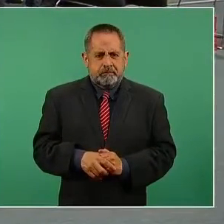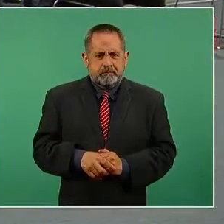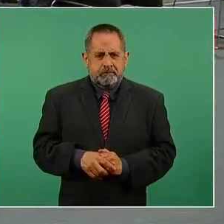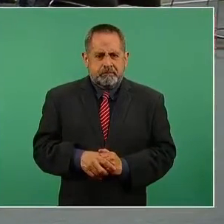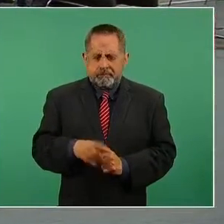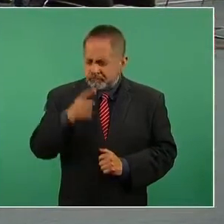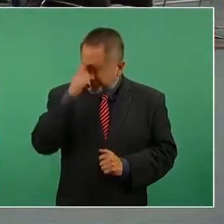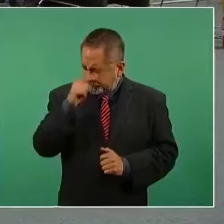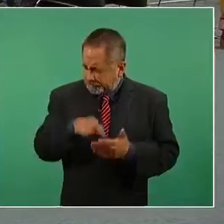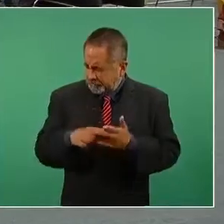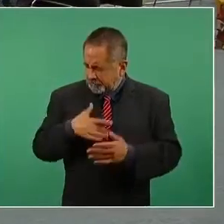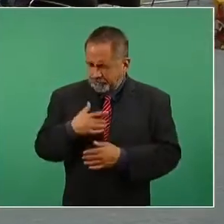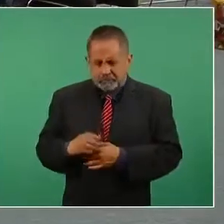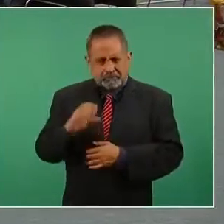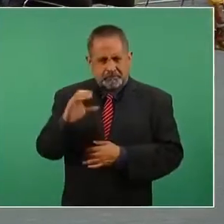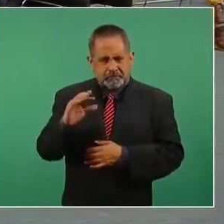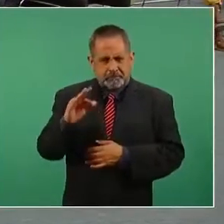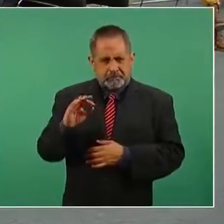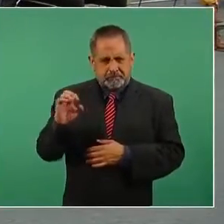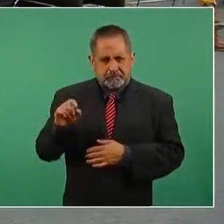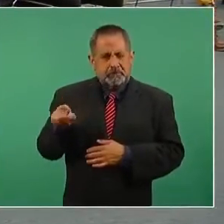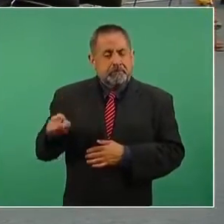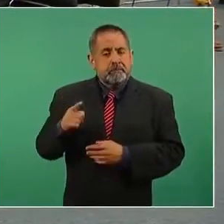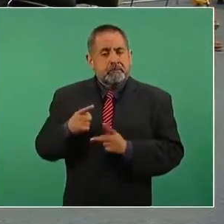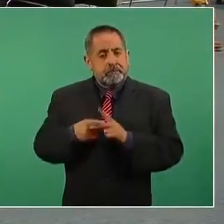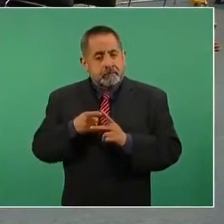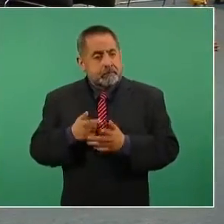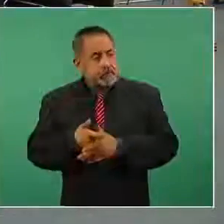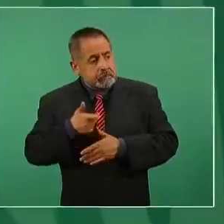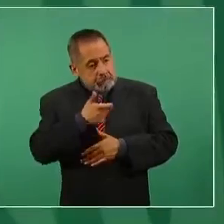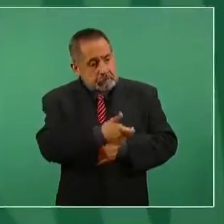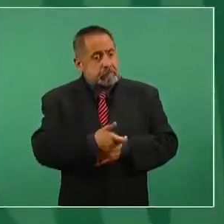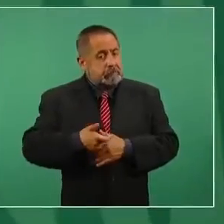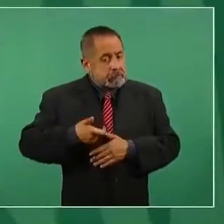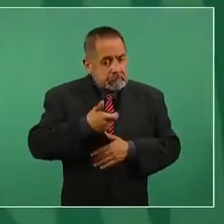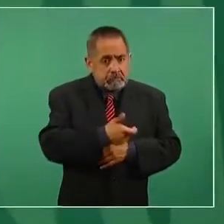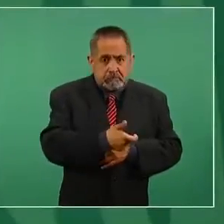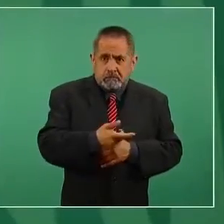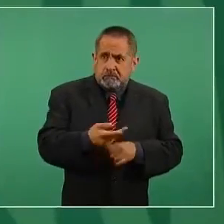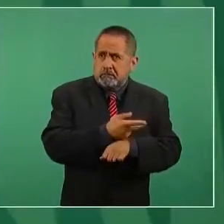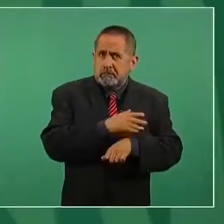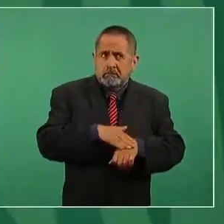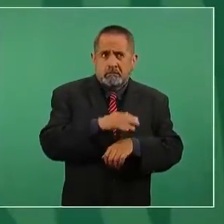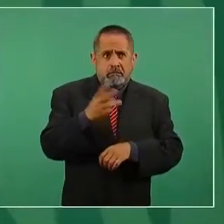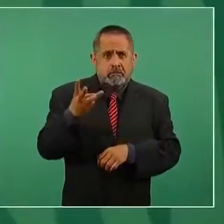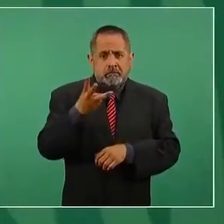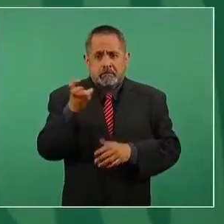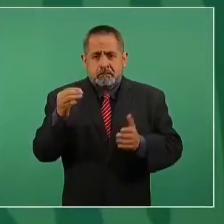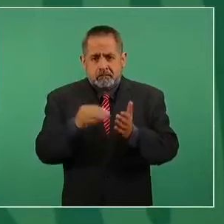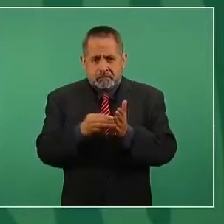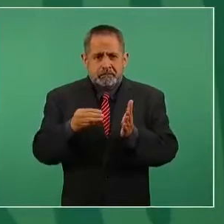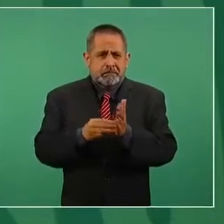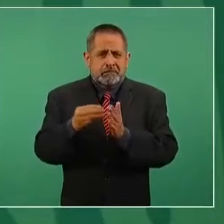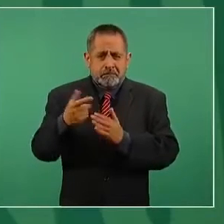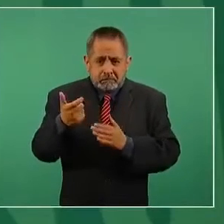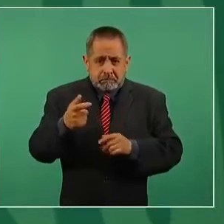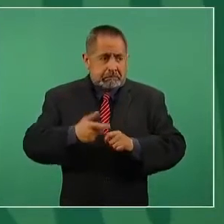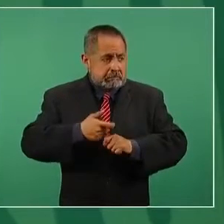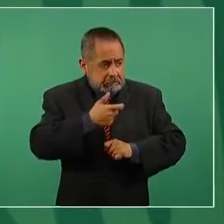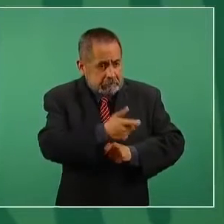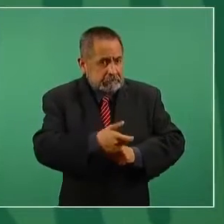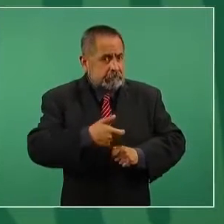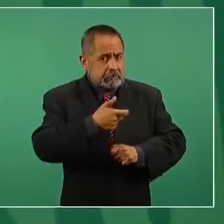la Comisión Federal de Electricidad ha pagado de más como 300,000 millones de pesos